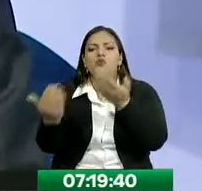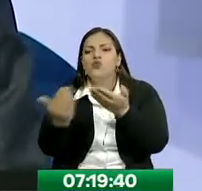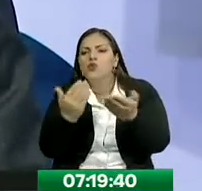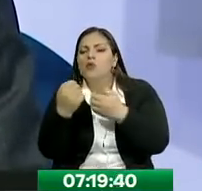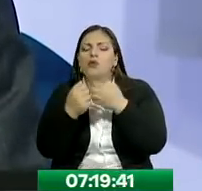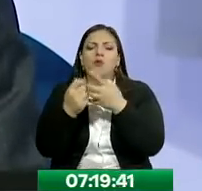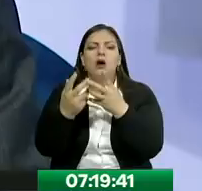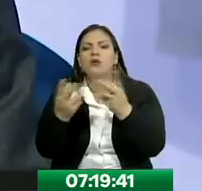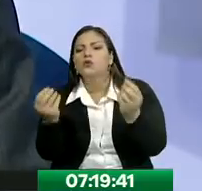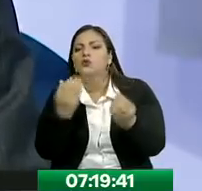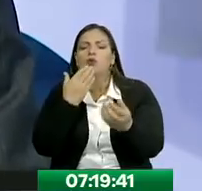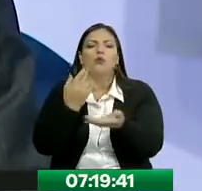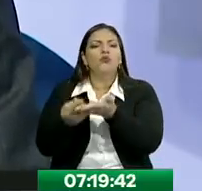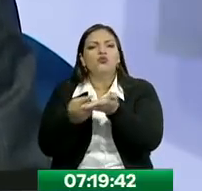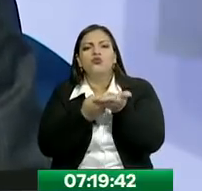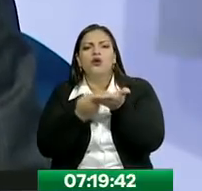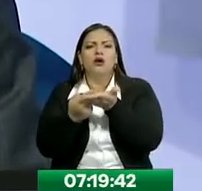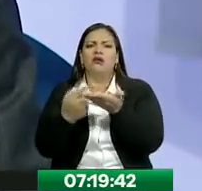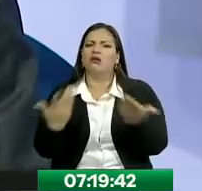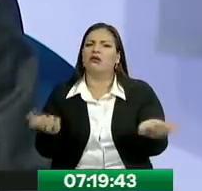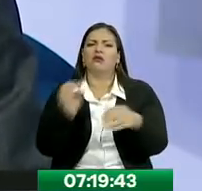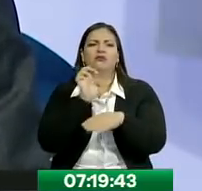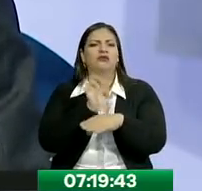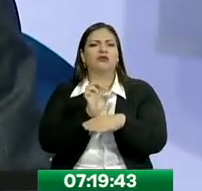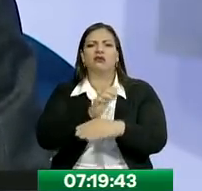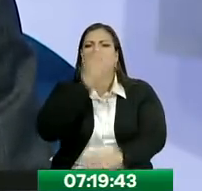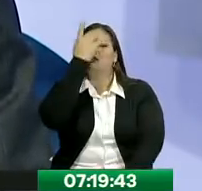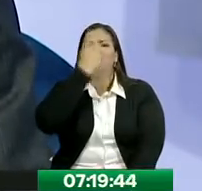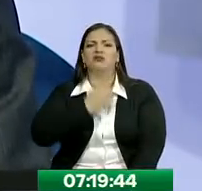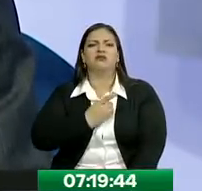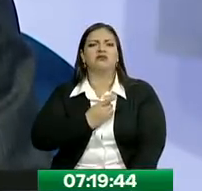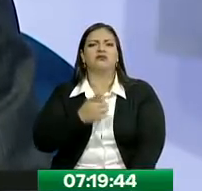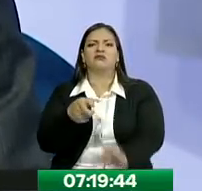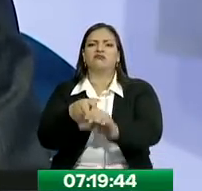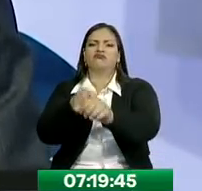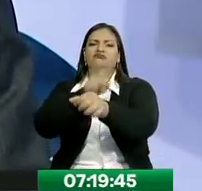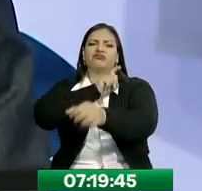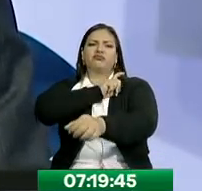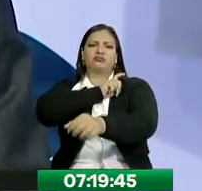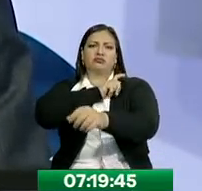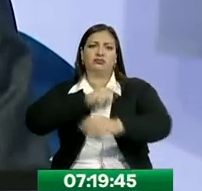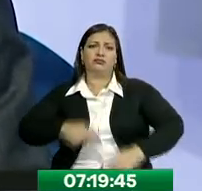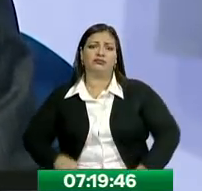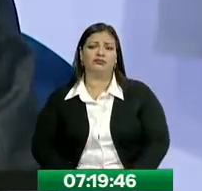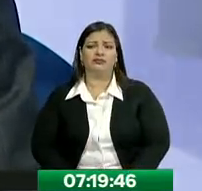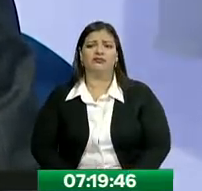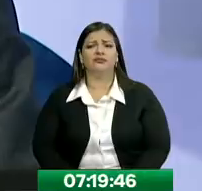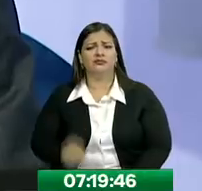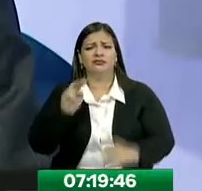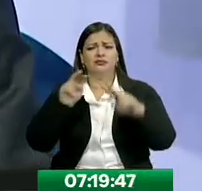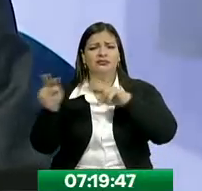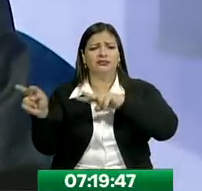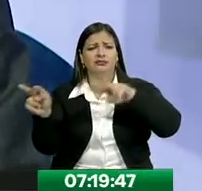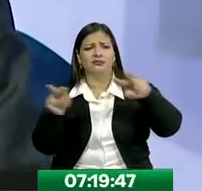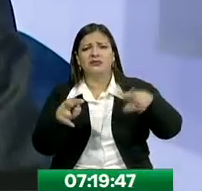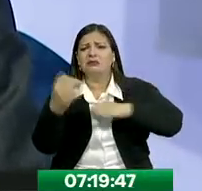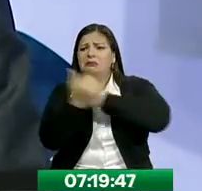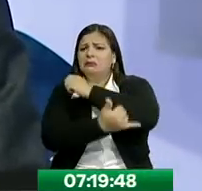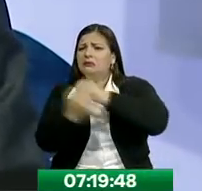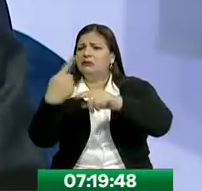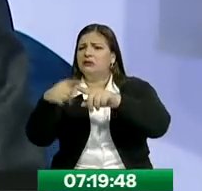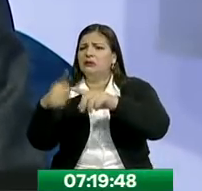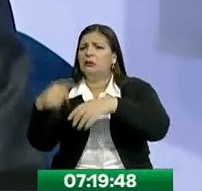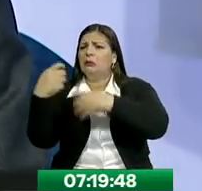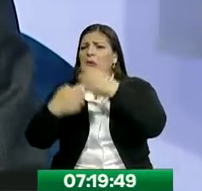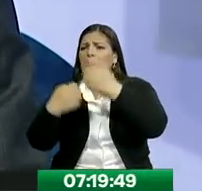adoptaron, de una forma o de otra. Y hoy día vemos que quienes la adoptaron tienen problemas económicos, políticos y sobre todo de